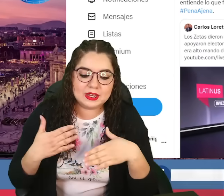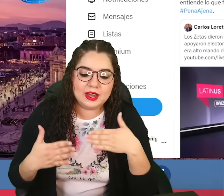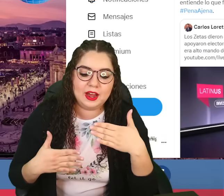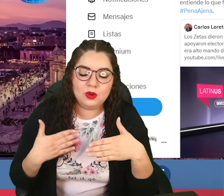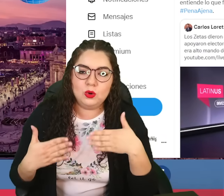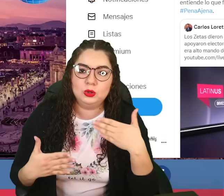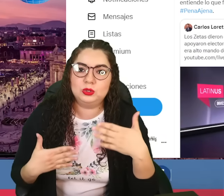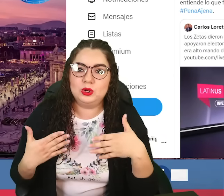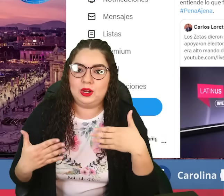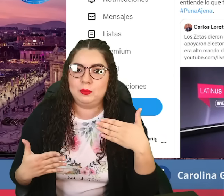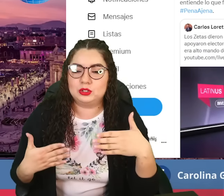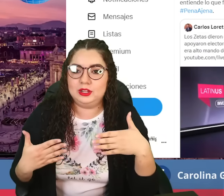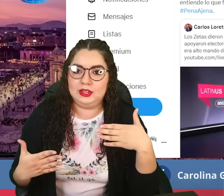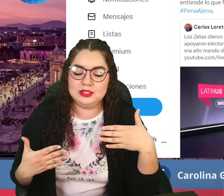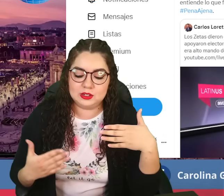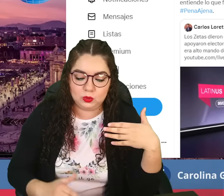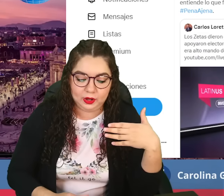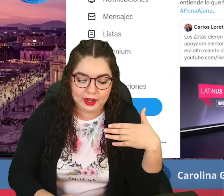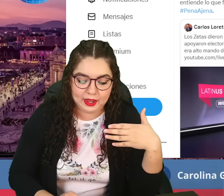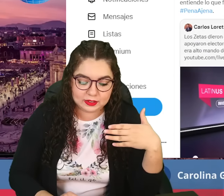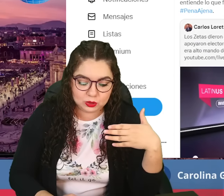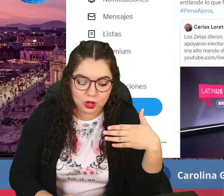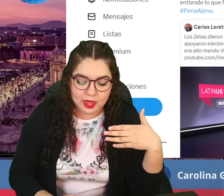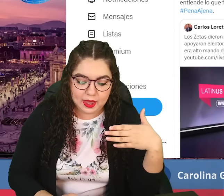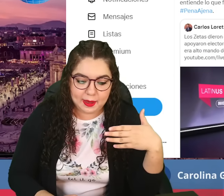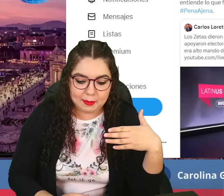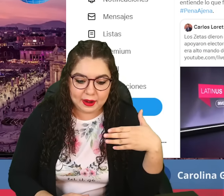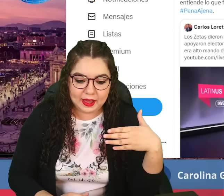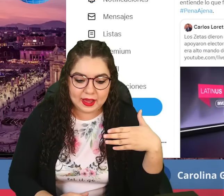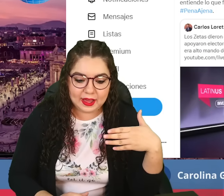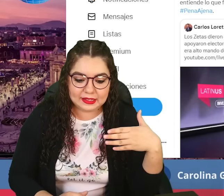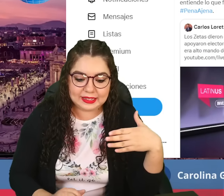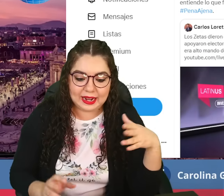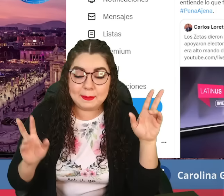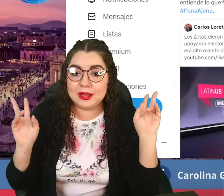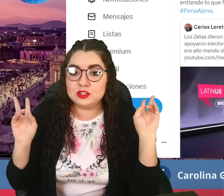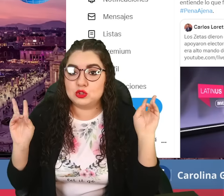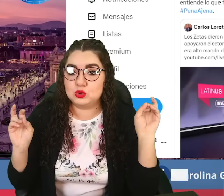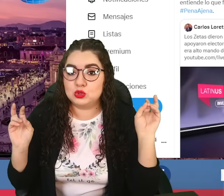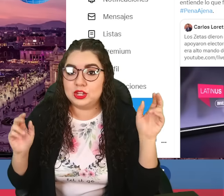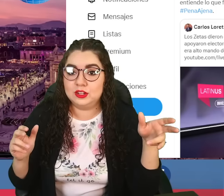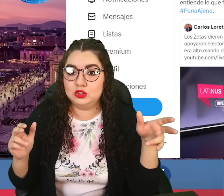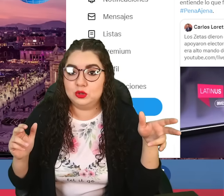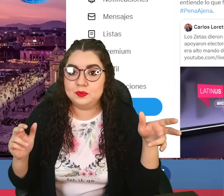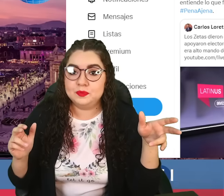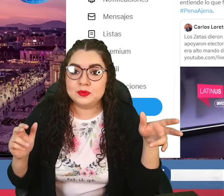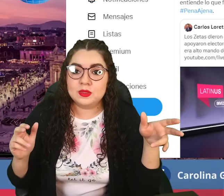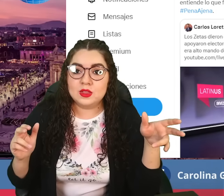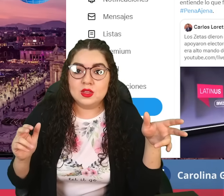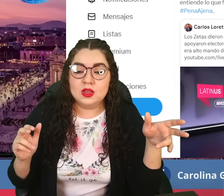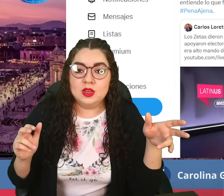a sacar otro reportaje según esto para darle más sustento